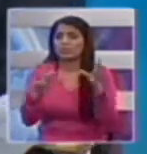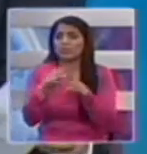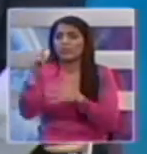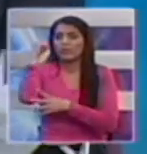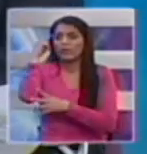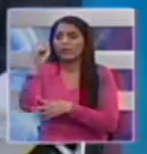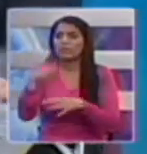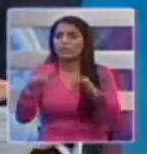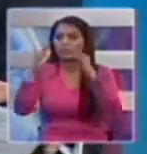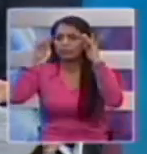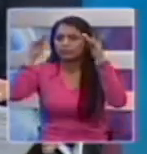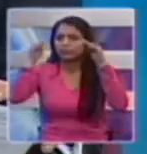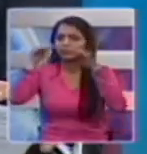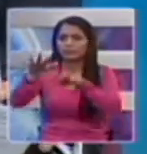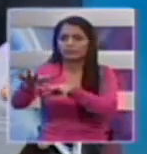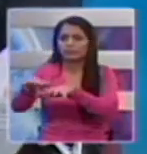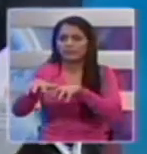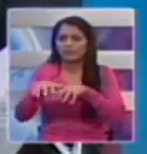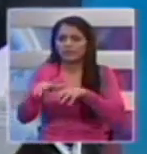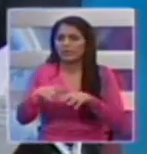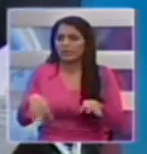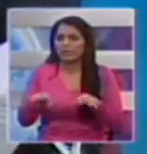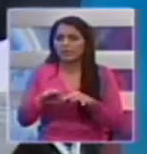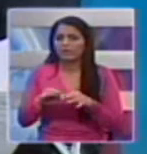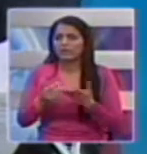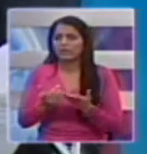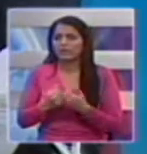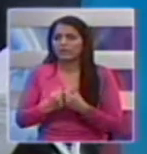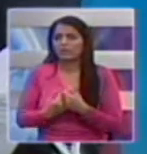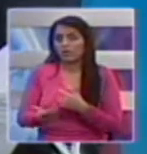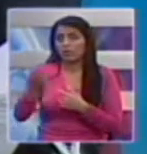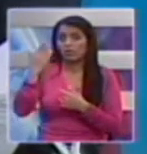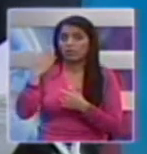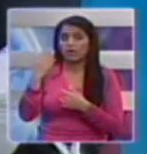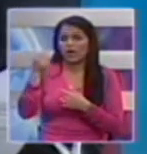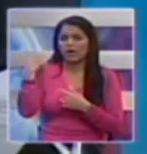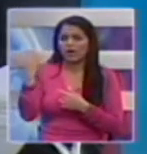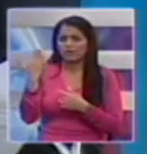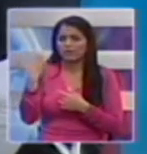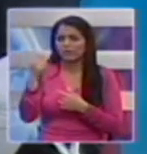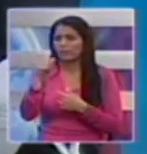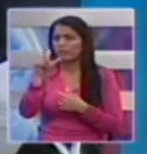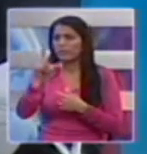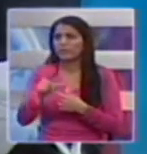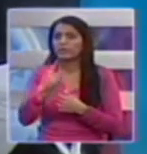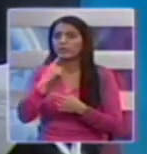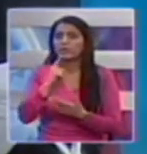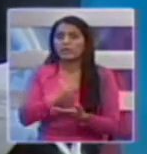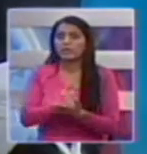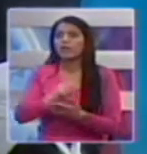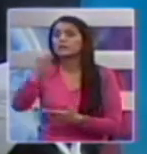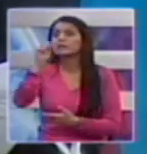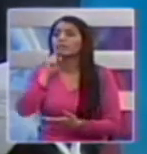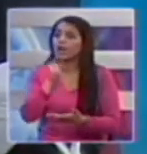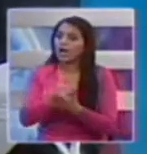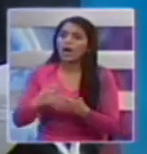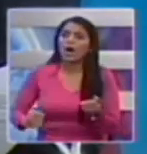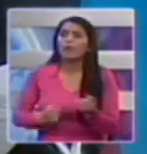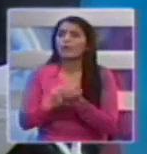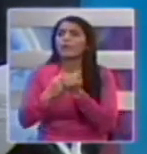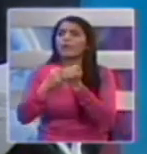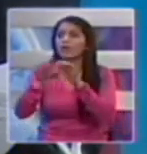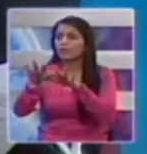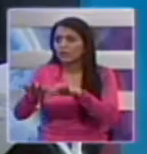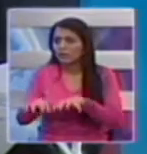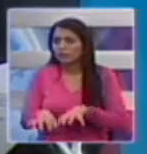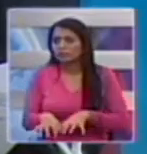usted sabe, porque en muchas otras campañas presidenciales, por la experiencia que uno tiene, ha escuchado esto. Y resulta que